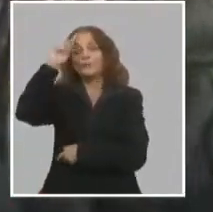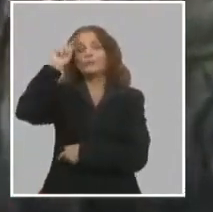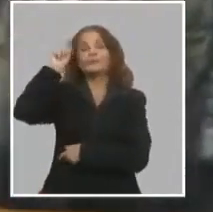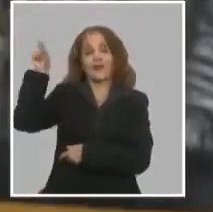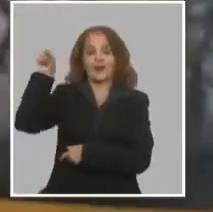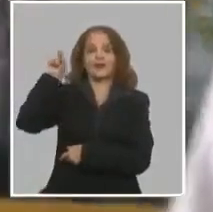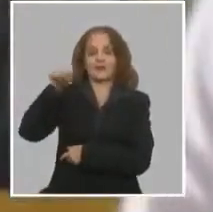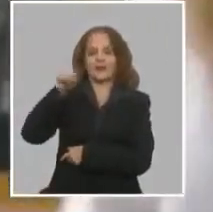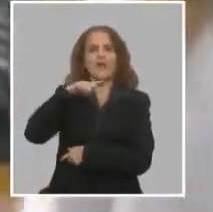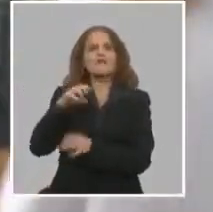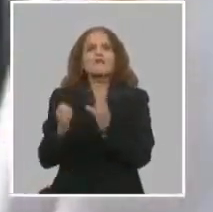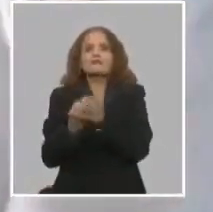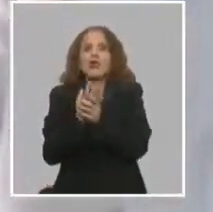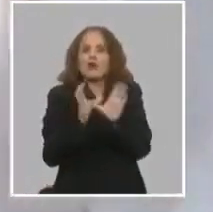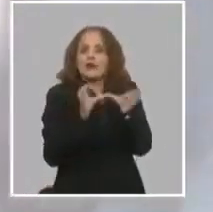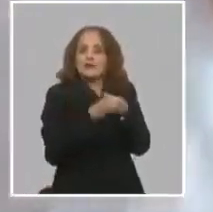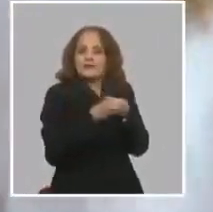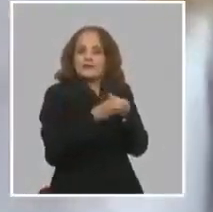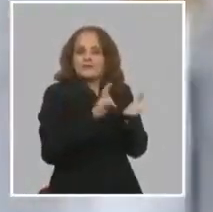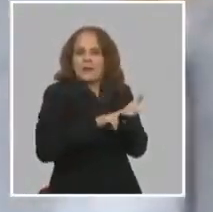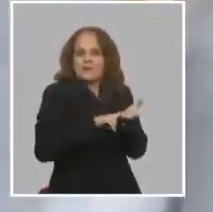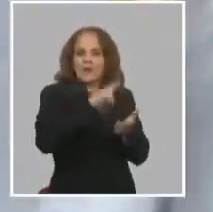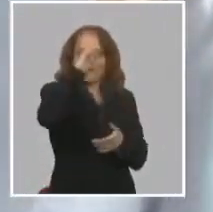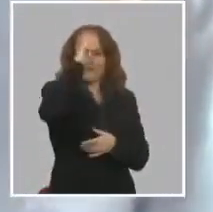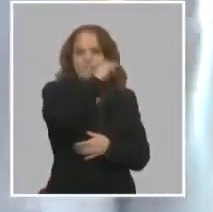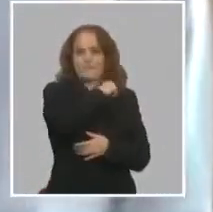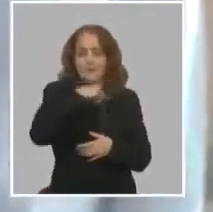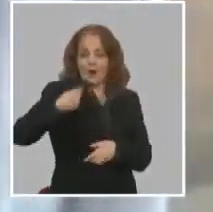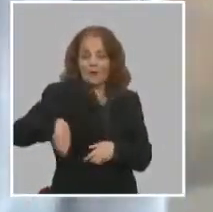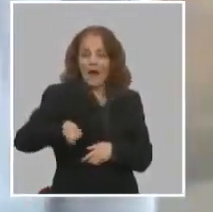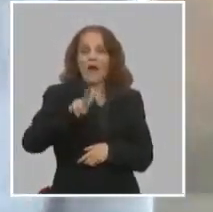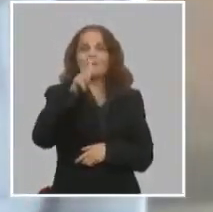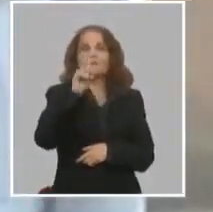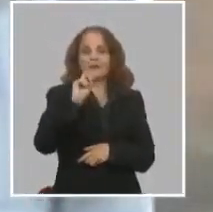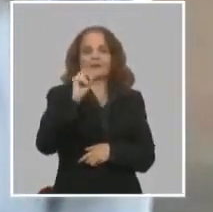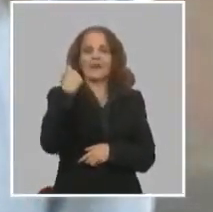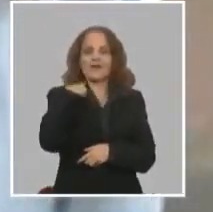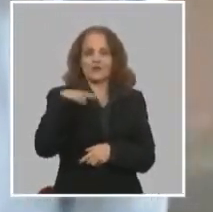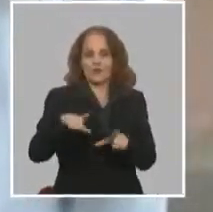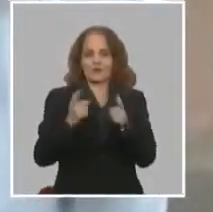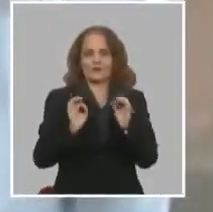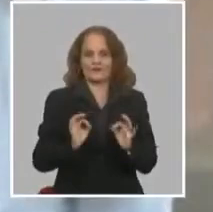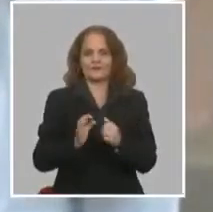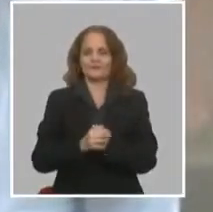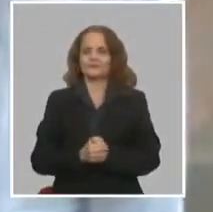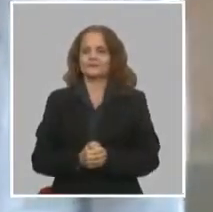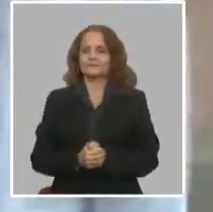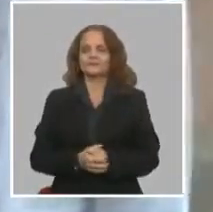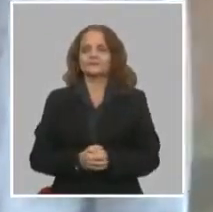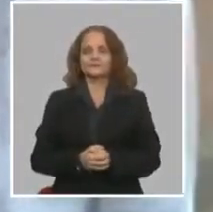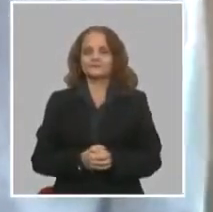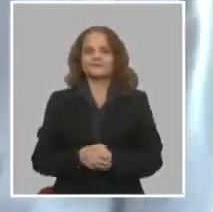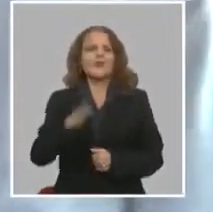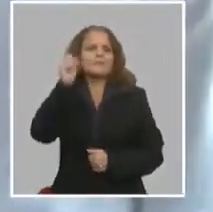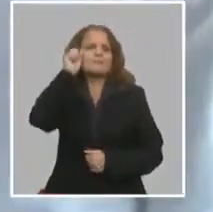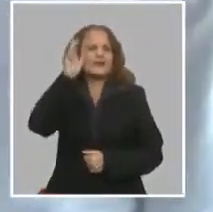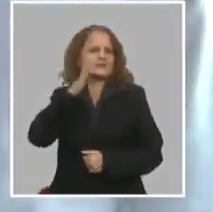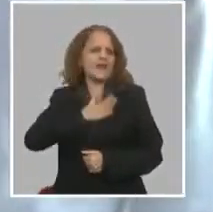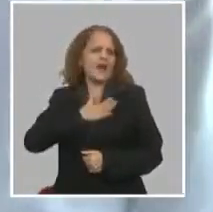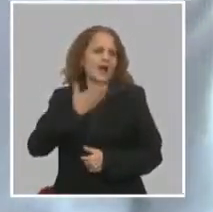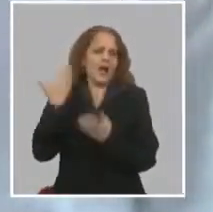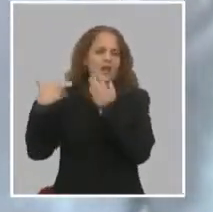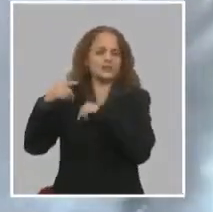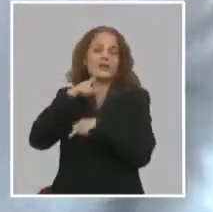Ella es fundadora de la brigada Henry Reef, que cumple 20 años. Doctora, su experiencia y su aporte aquí en Ciego de